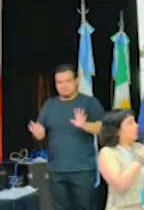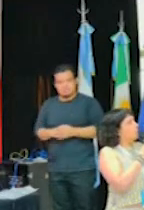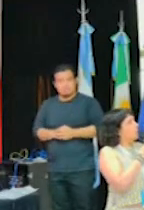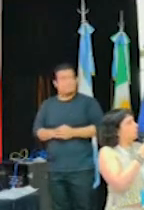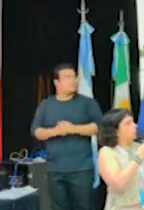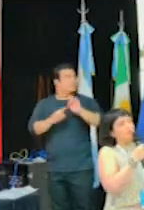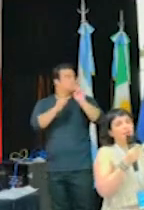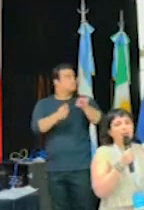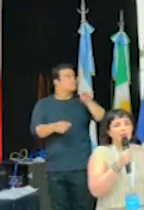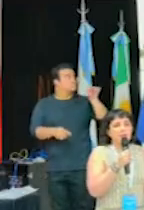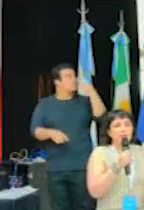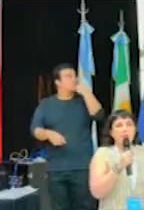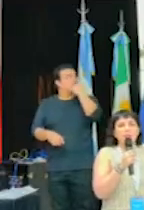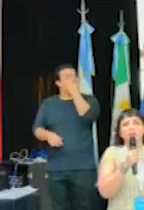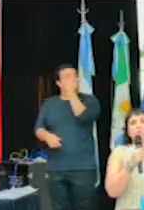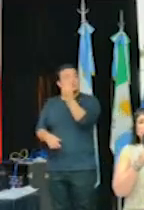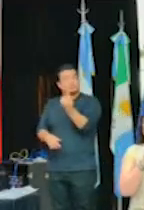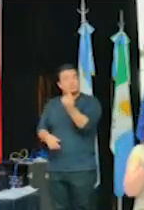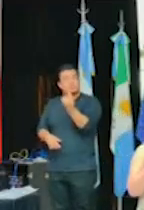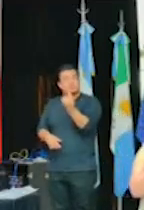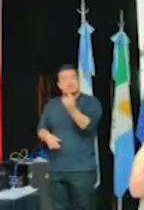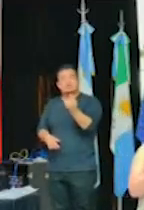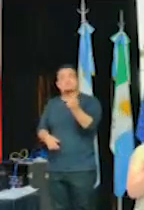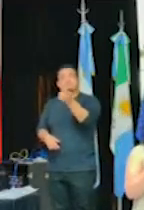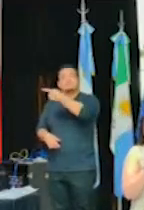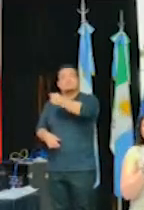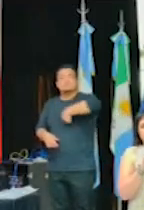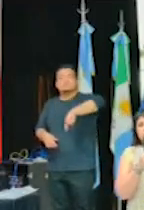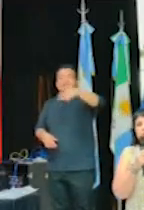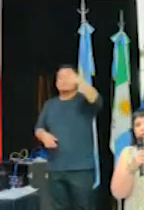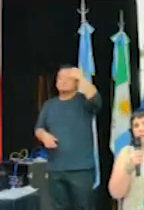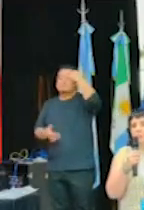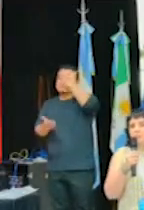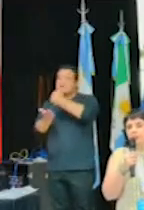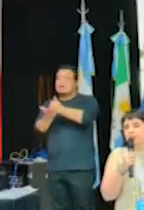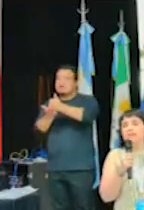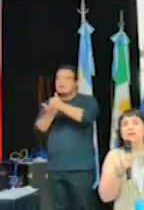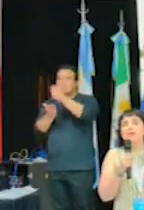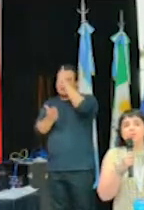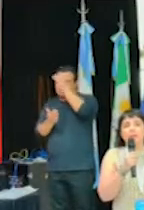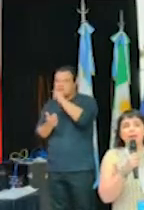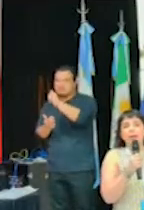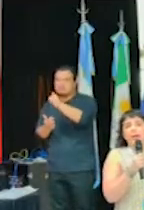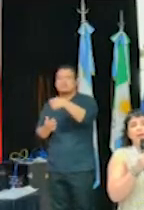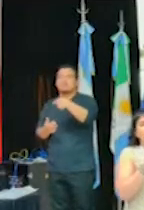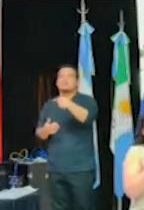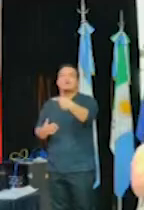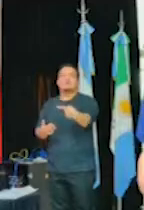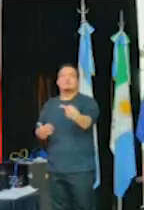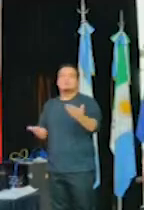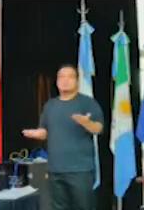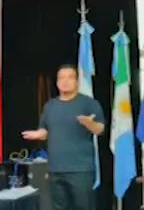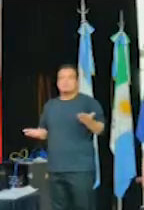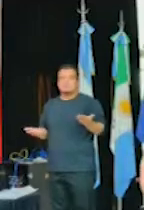es una pregunta que es, ¿qué esperamos para denunciar? El cambio viene de los que formamos parte. O sea, no,